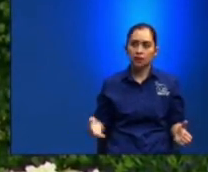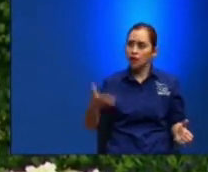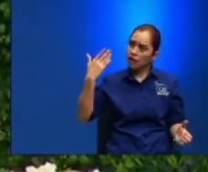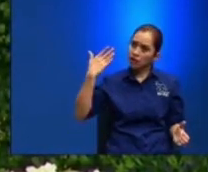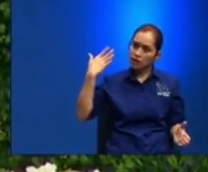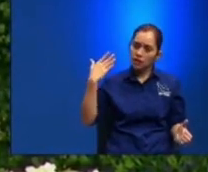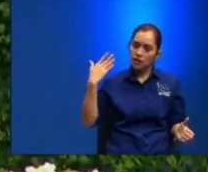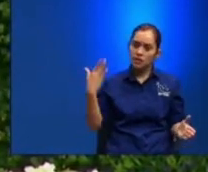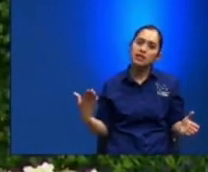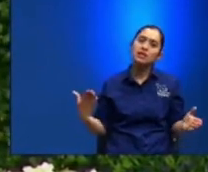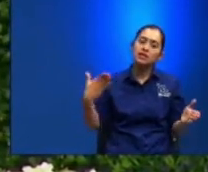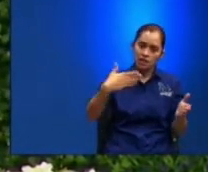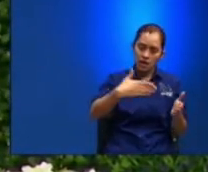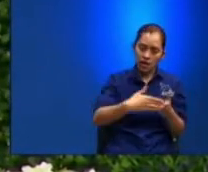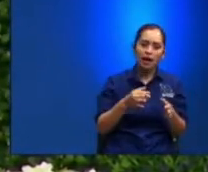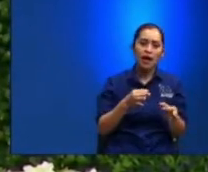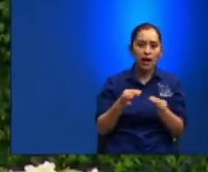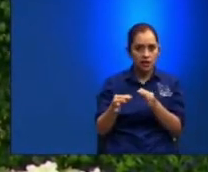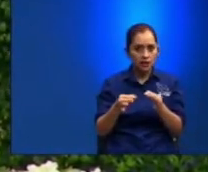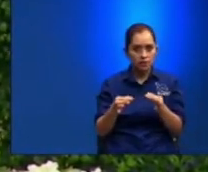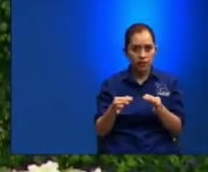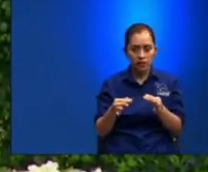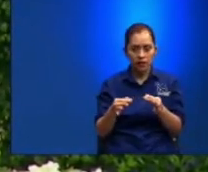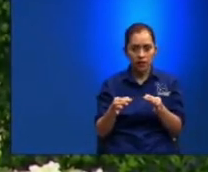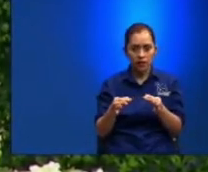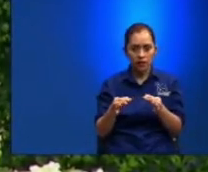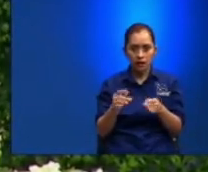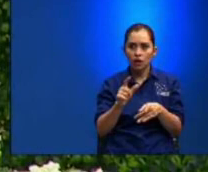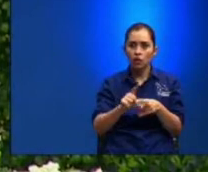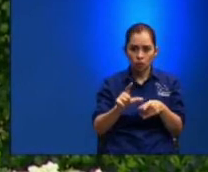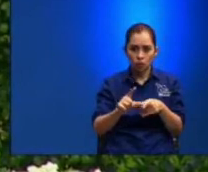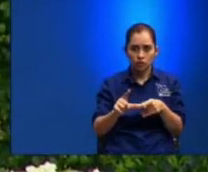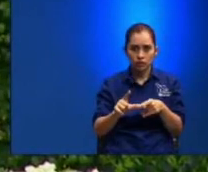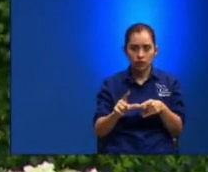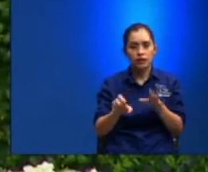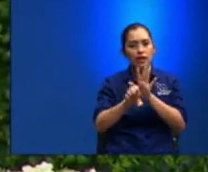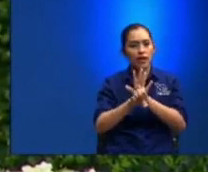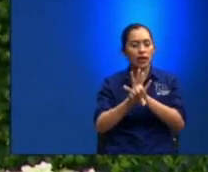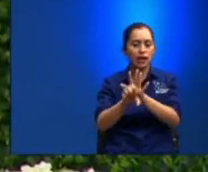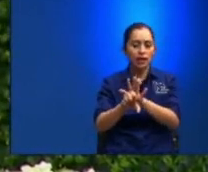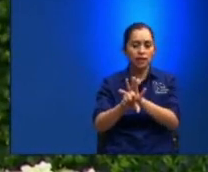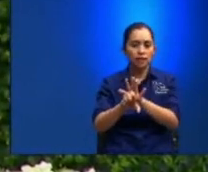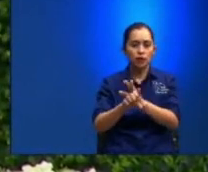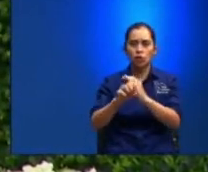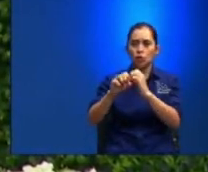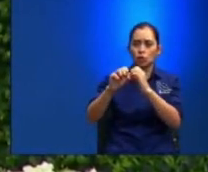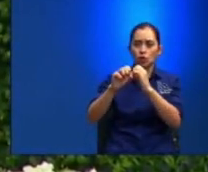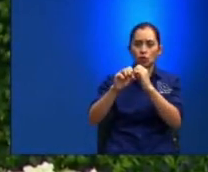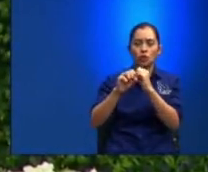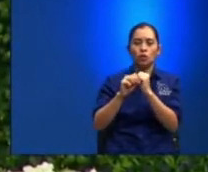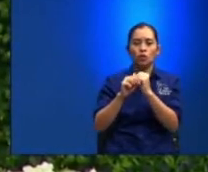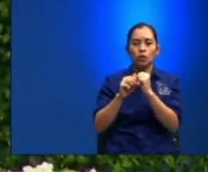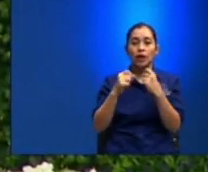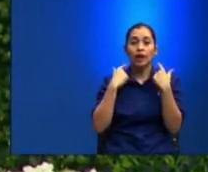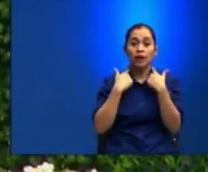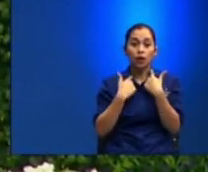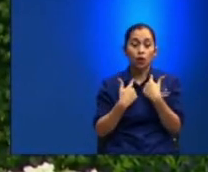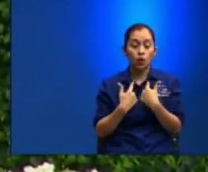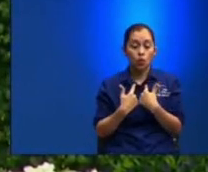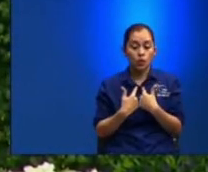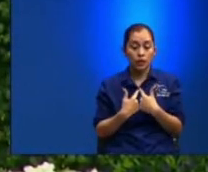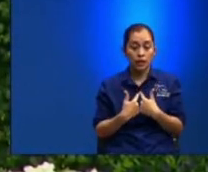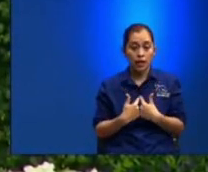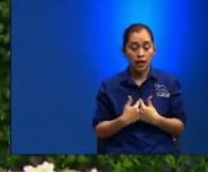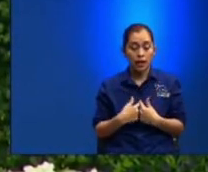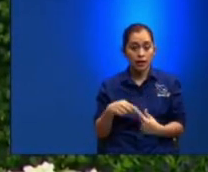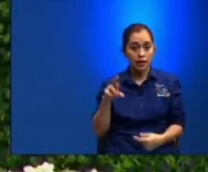no explicado el collar de oro no explicado las trompetas de plata para que son como eran como